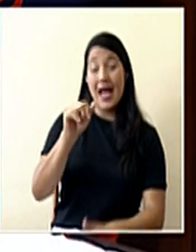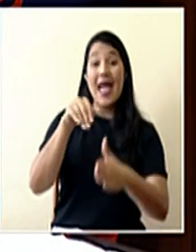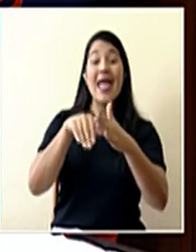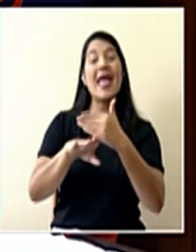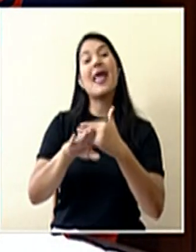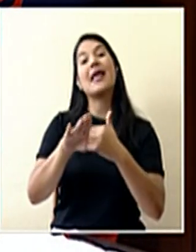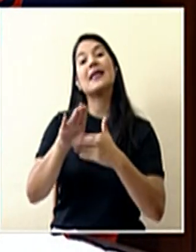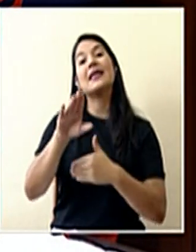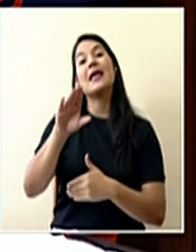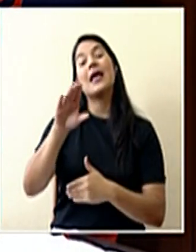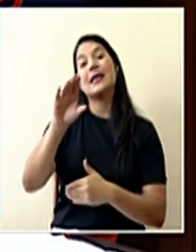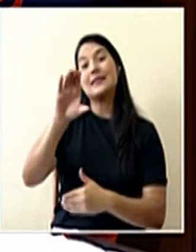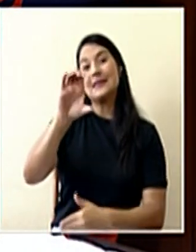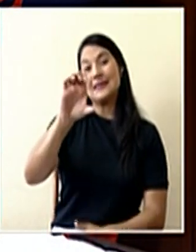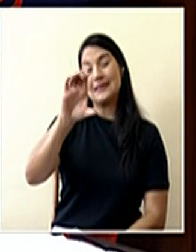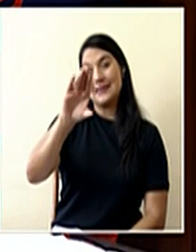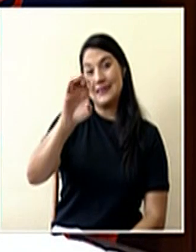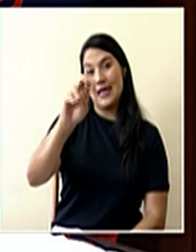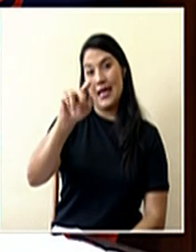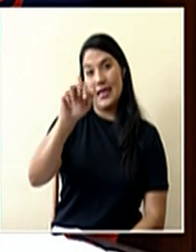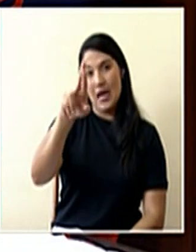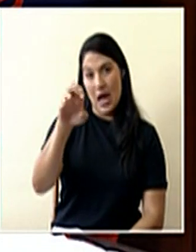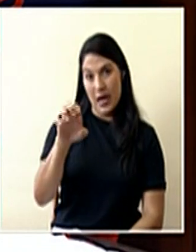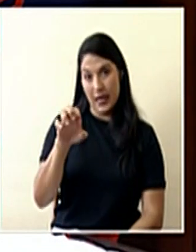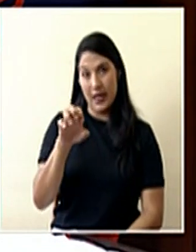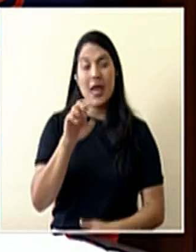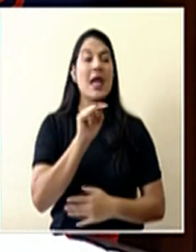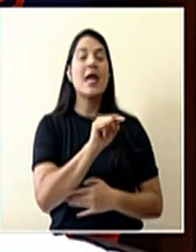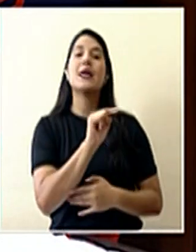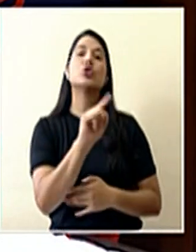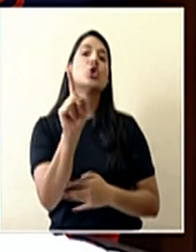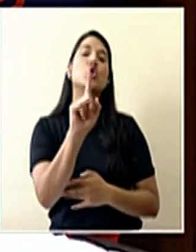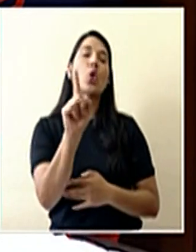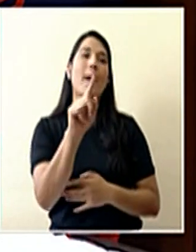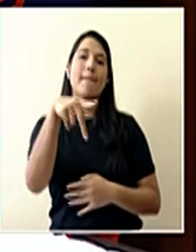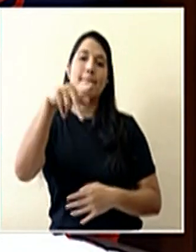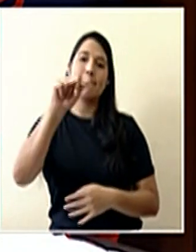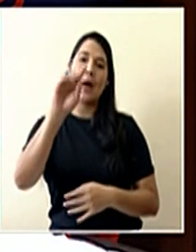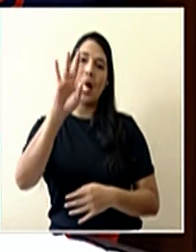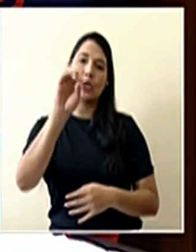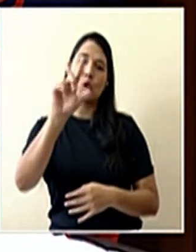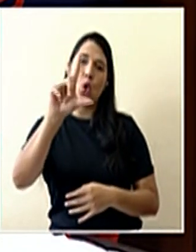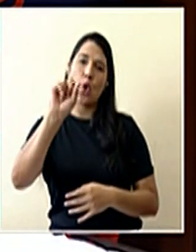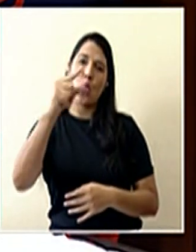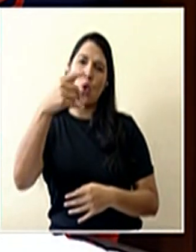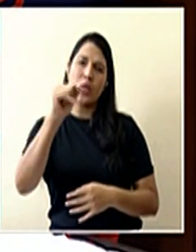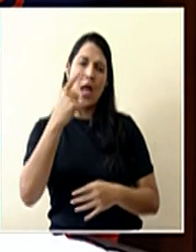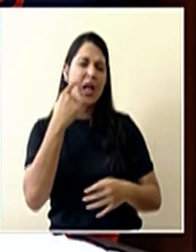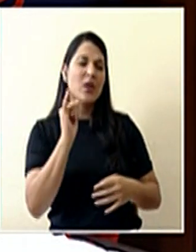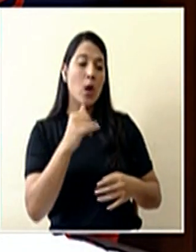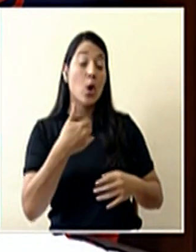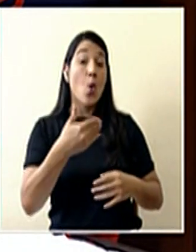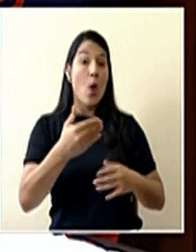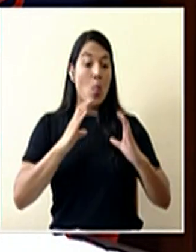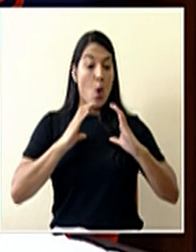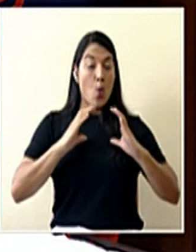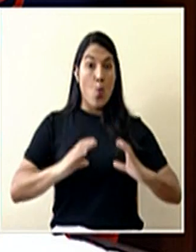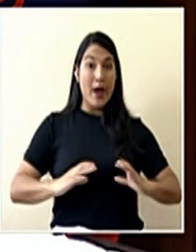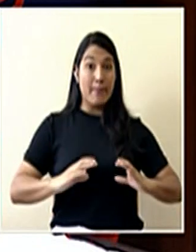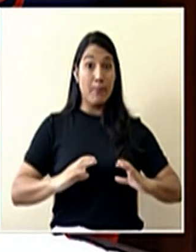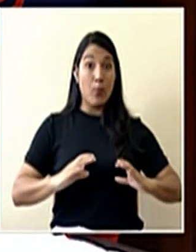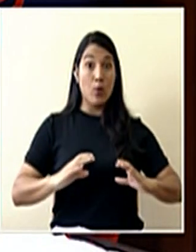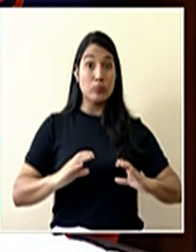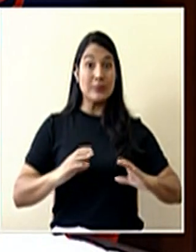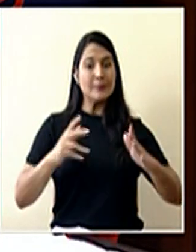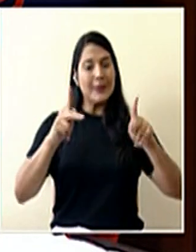es un servicio de patología como tal, es una morgue donde se tendrían que ubicar los cadáveres de los pacientes que no